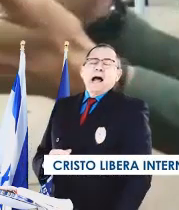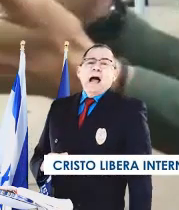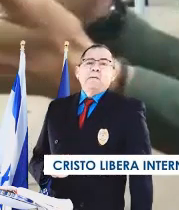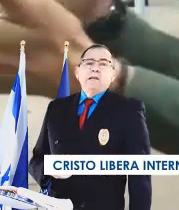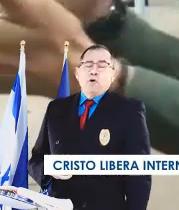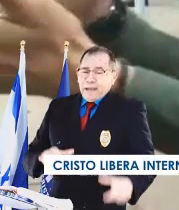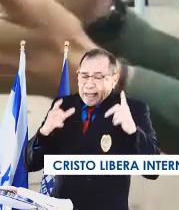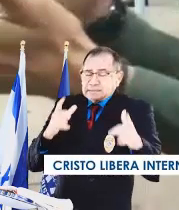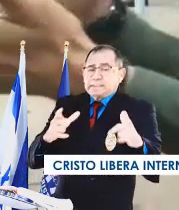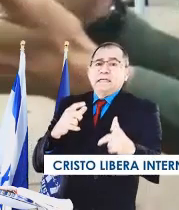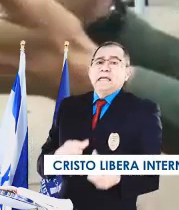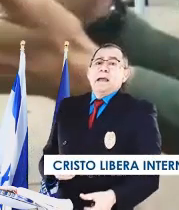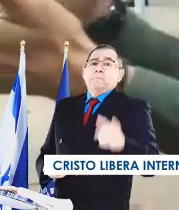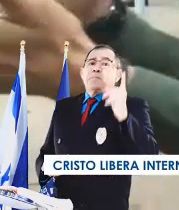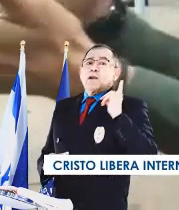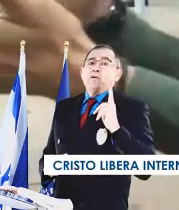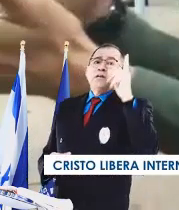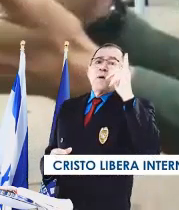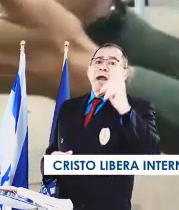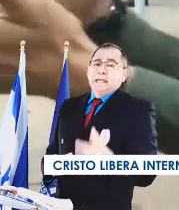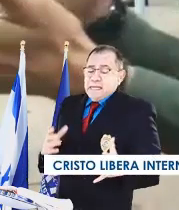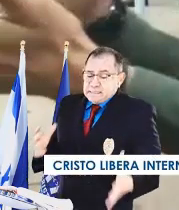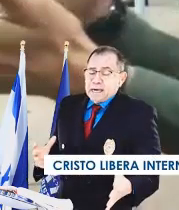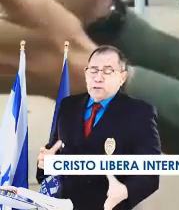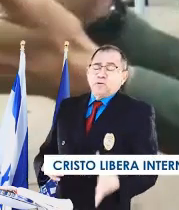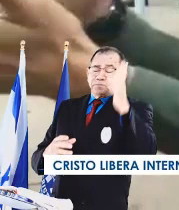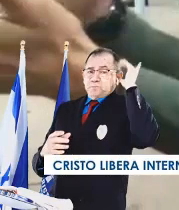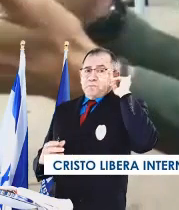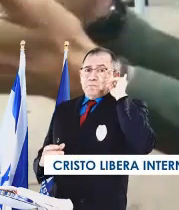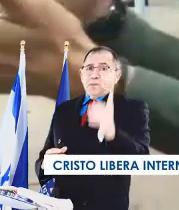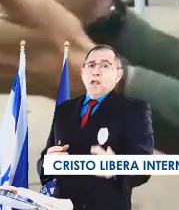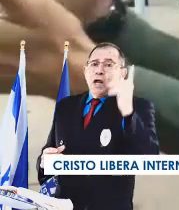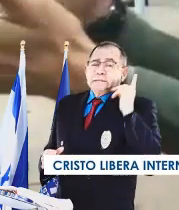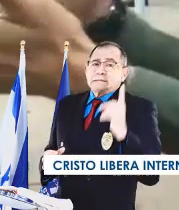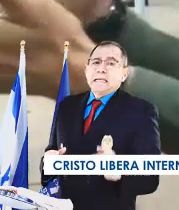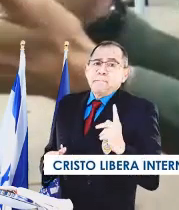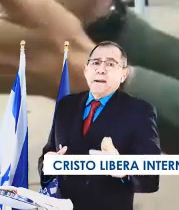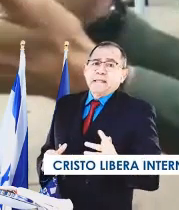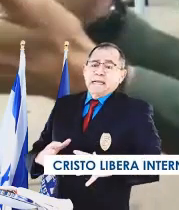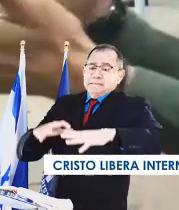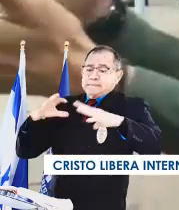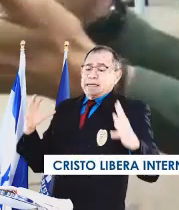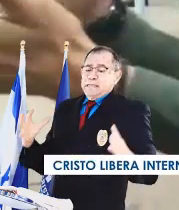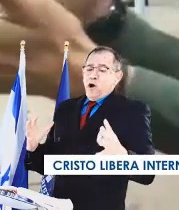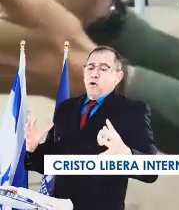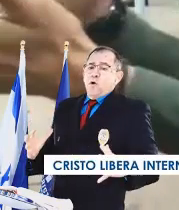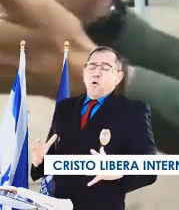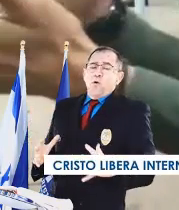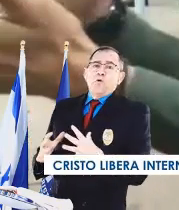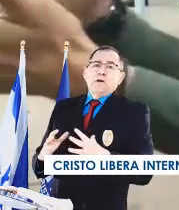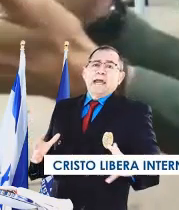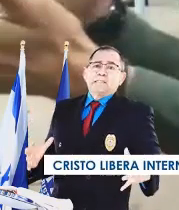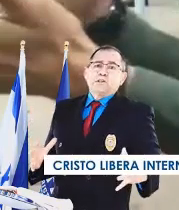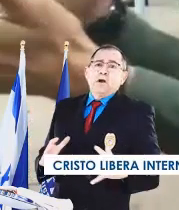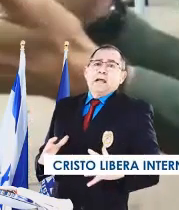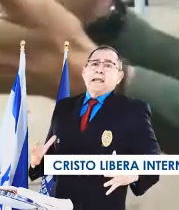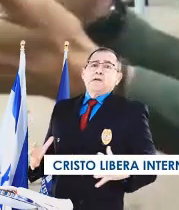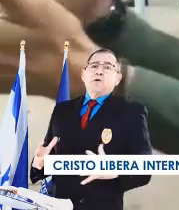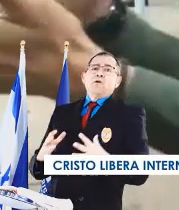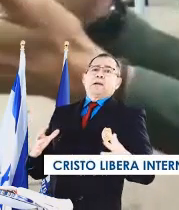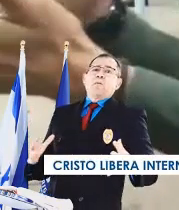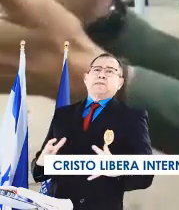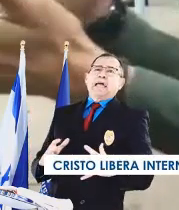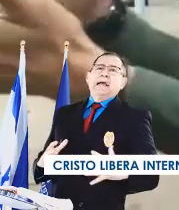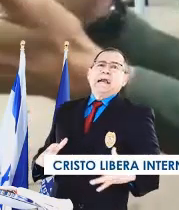nunca ha habido este es porque lo hice yo él y es cierto de repente salió un ejercicio